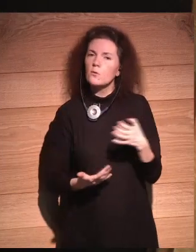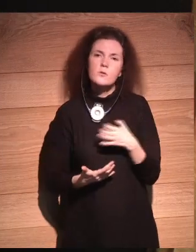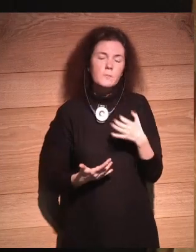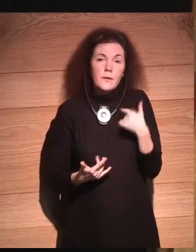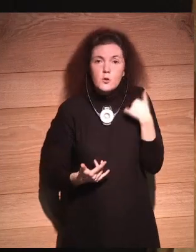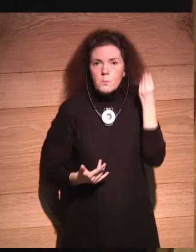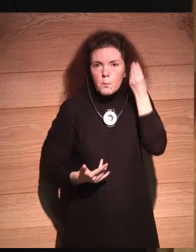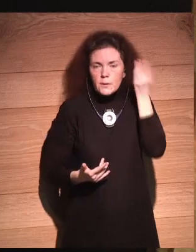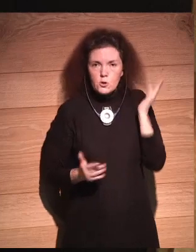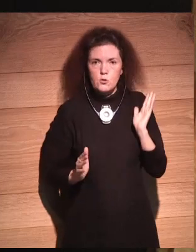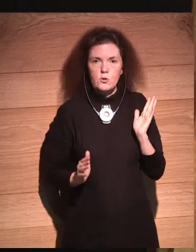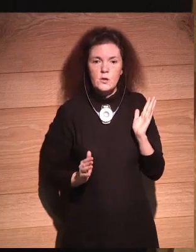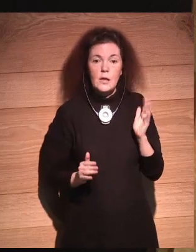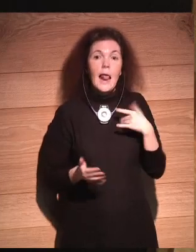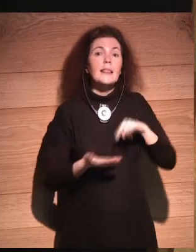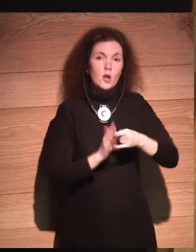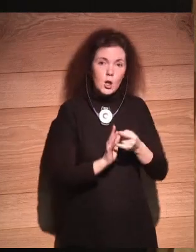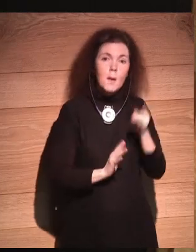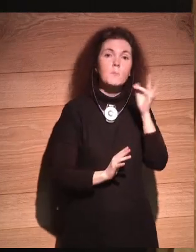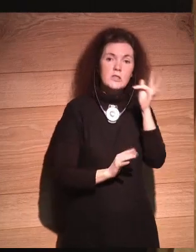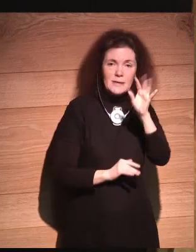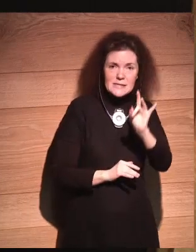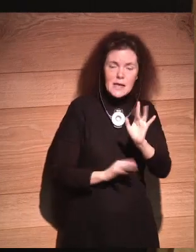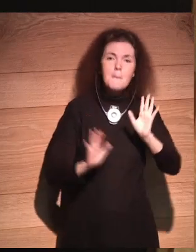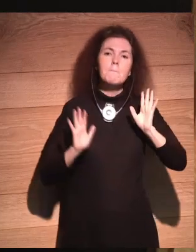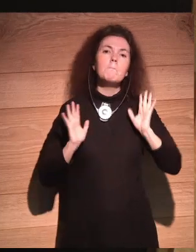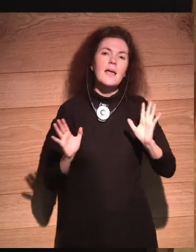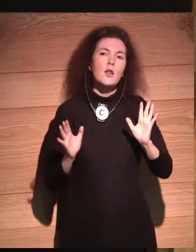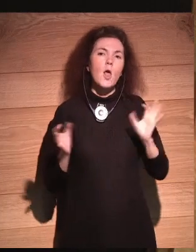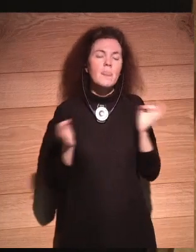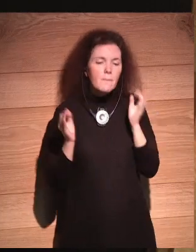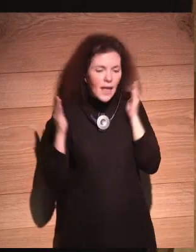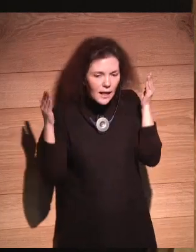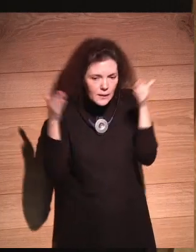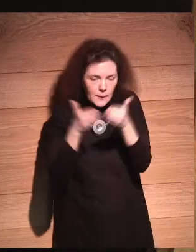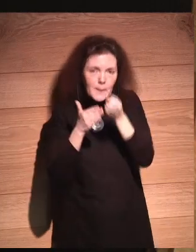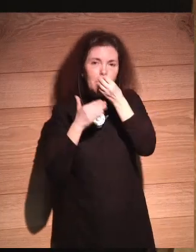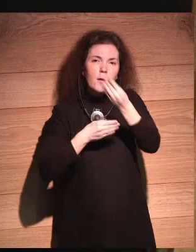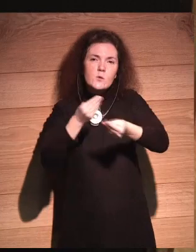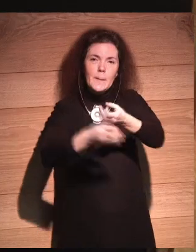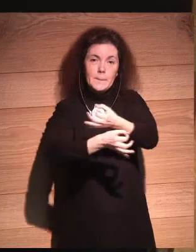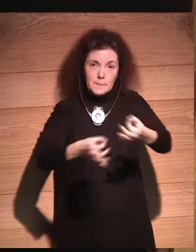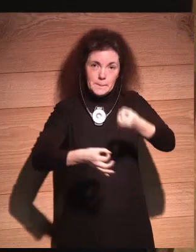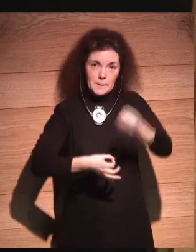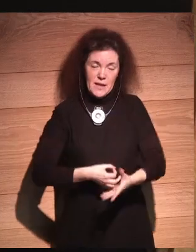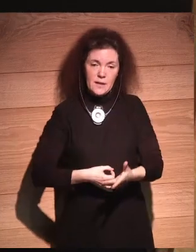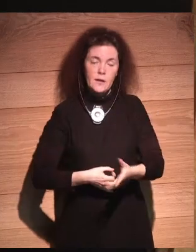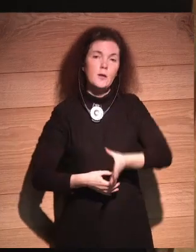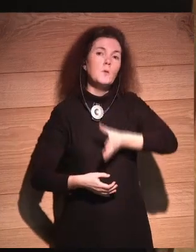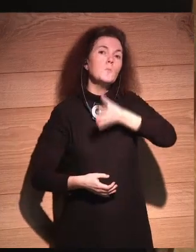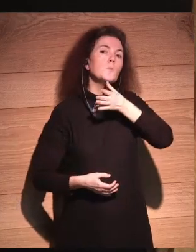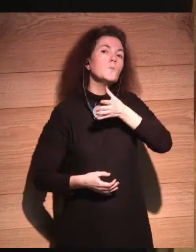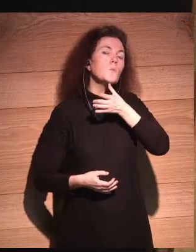y si la tecnología es positiva, pero tiene que ser bien enfocada, y de ahí la